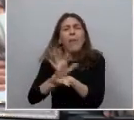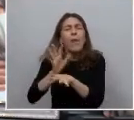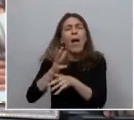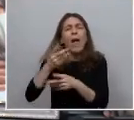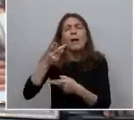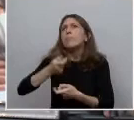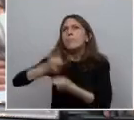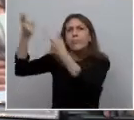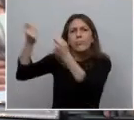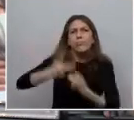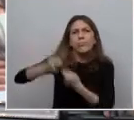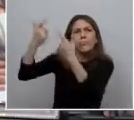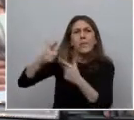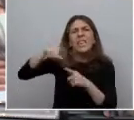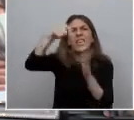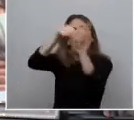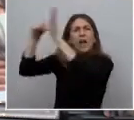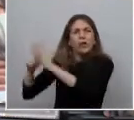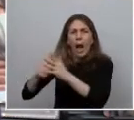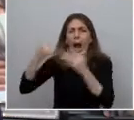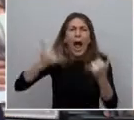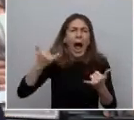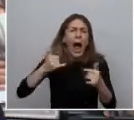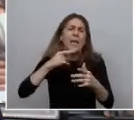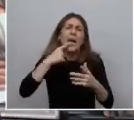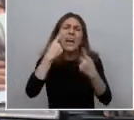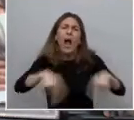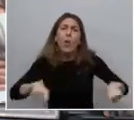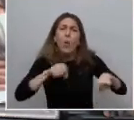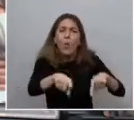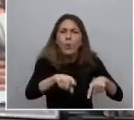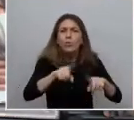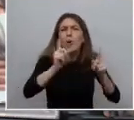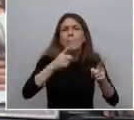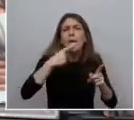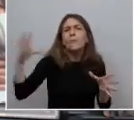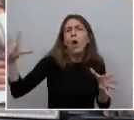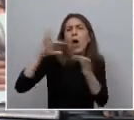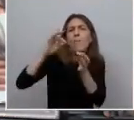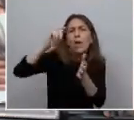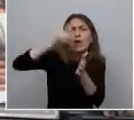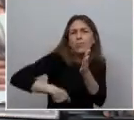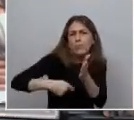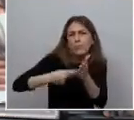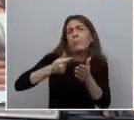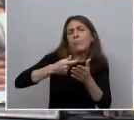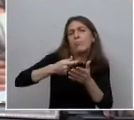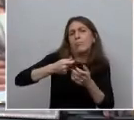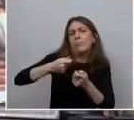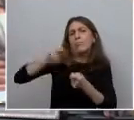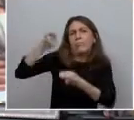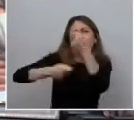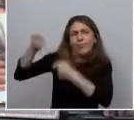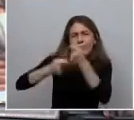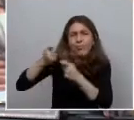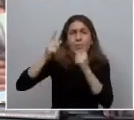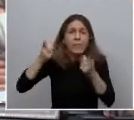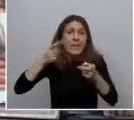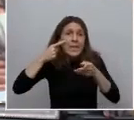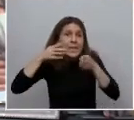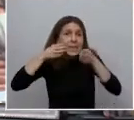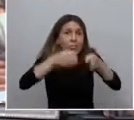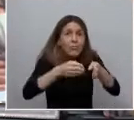La agenda es clara. Movilización de recursos concesionales y no reembolsables, canalizados a través de la